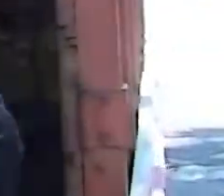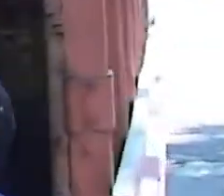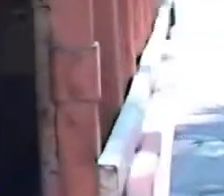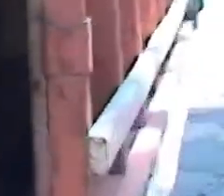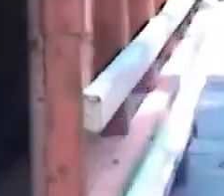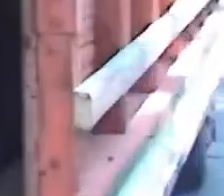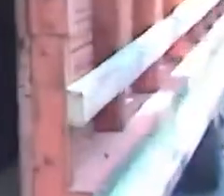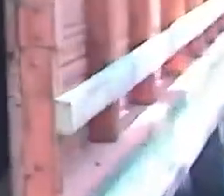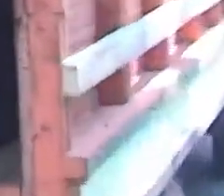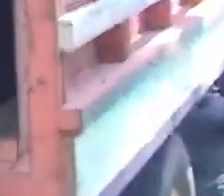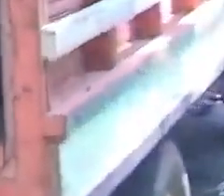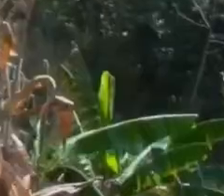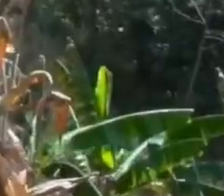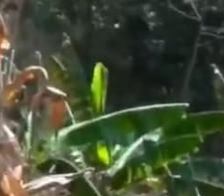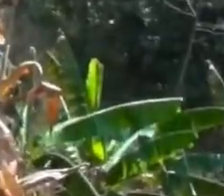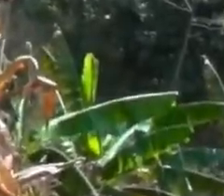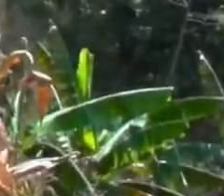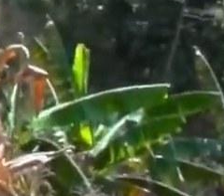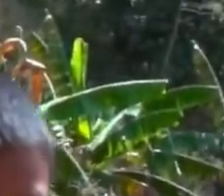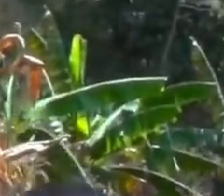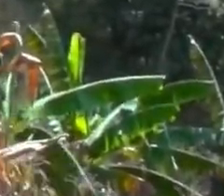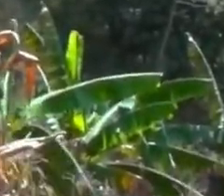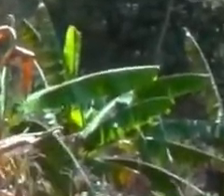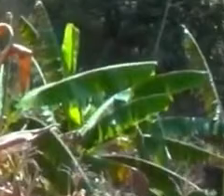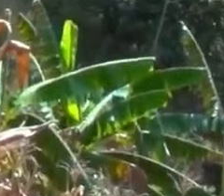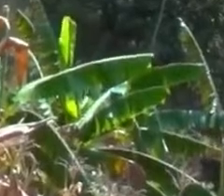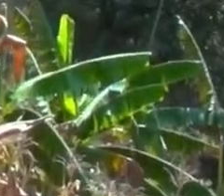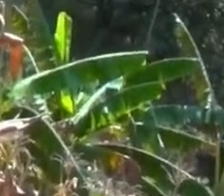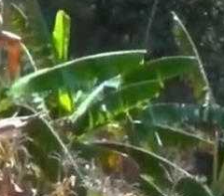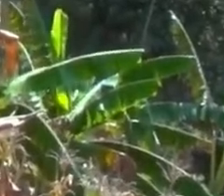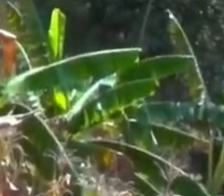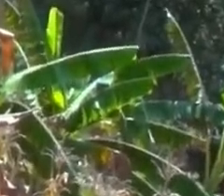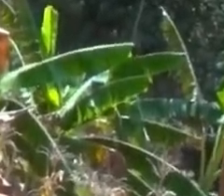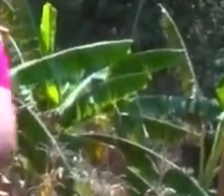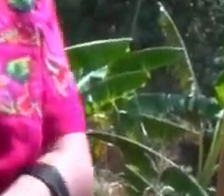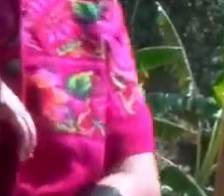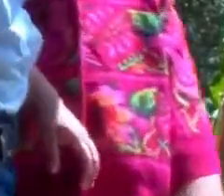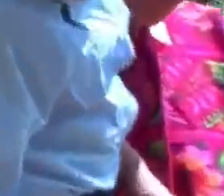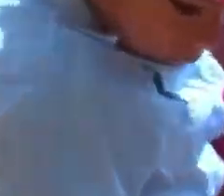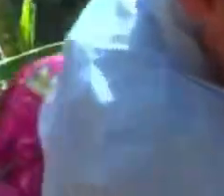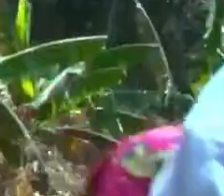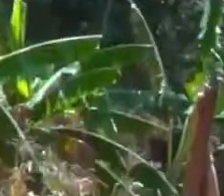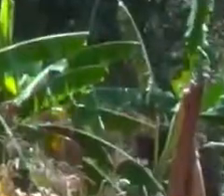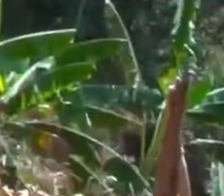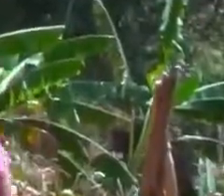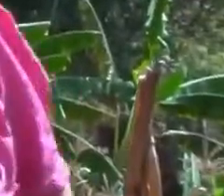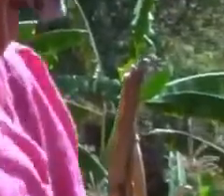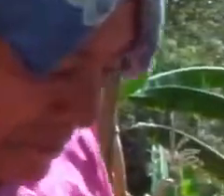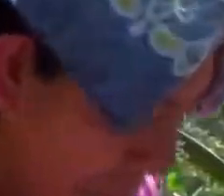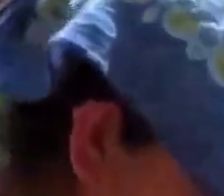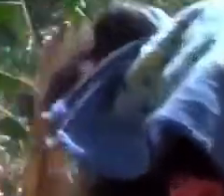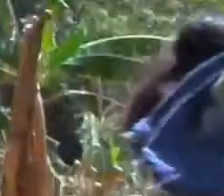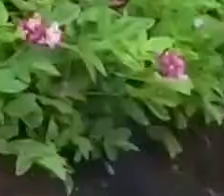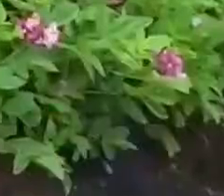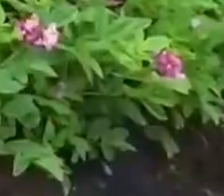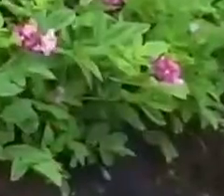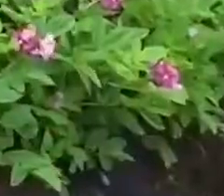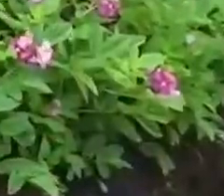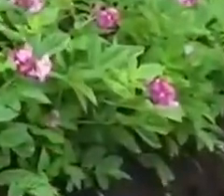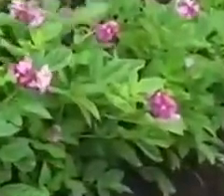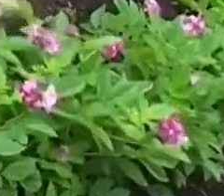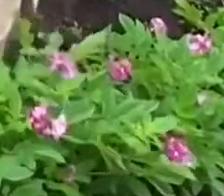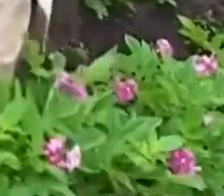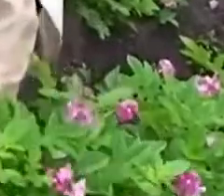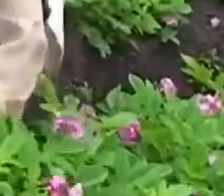el acceso a las tecnologías, los mercados y los servicios financieros, con especial énfasis en las poblaciones